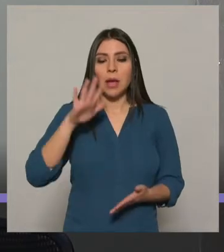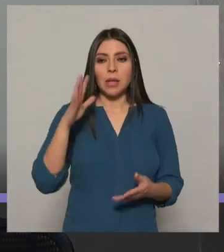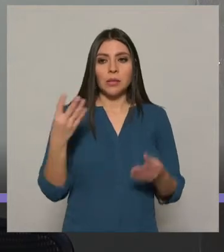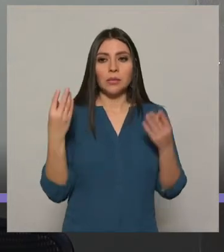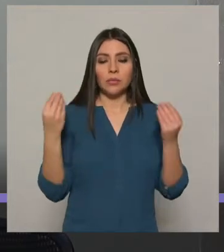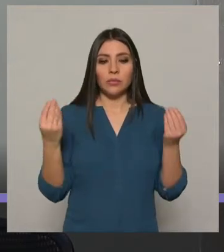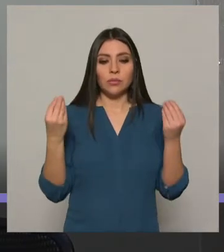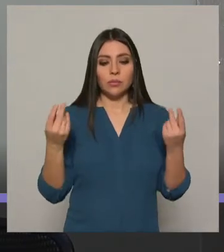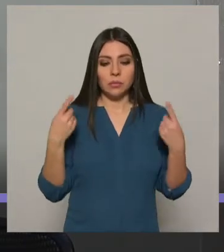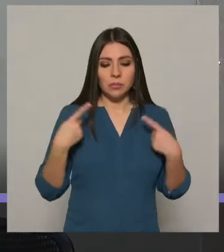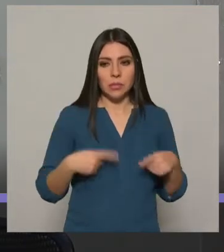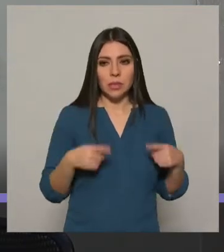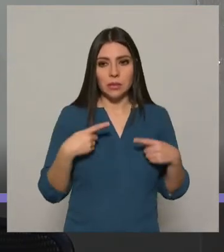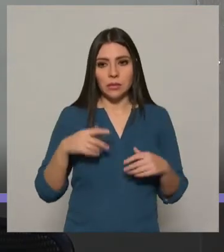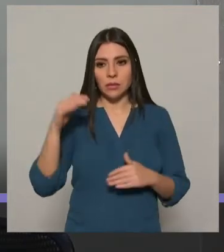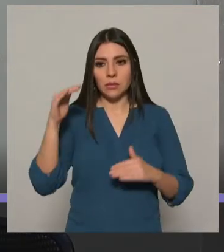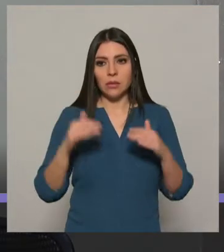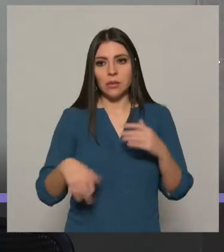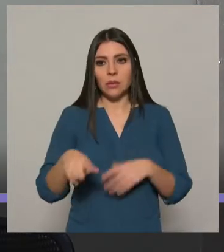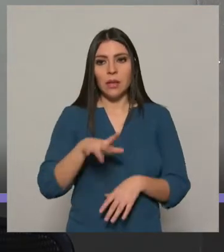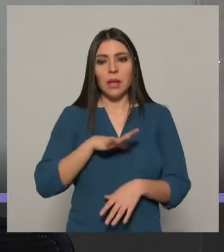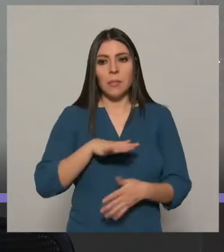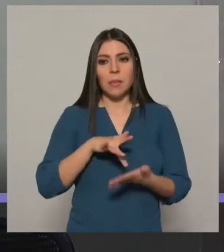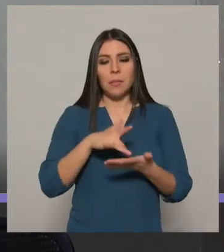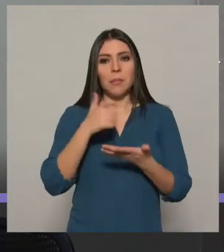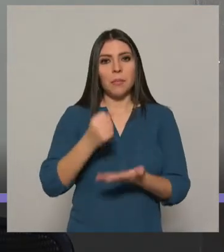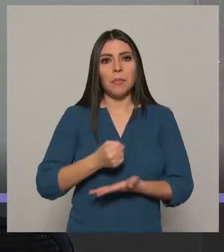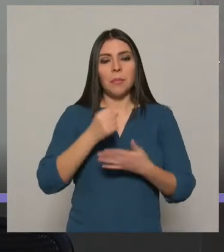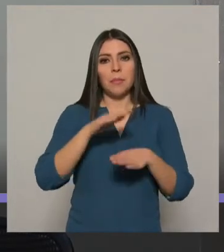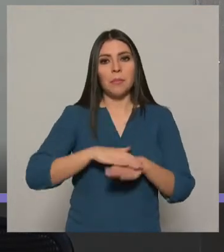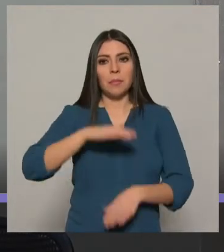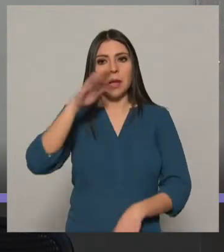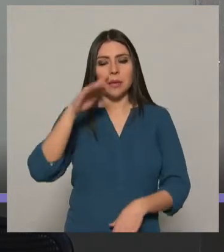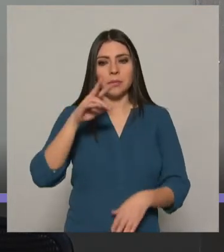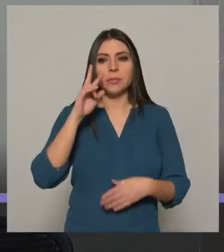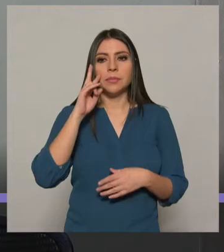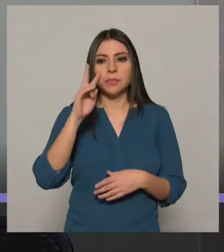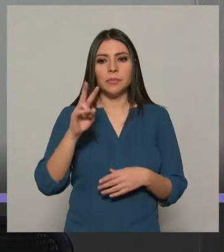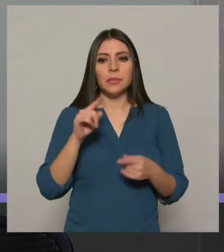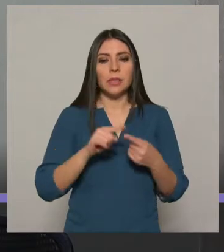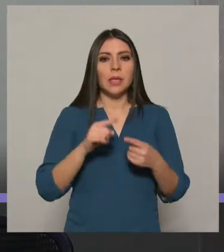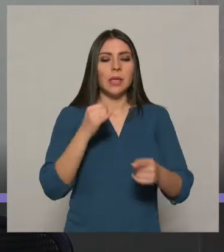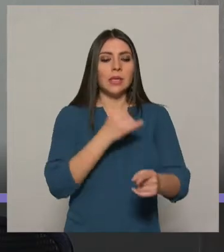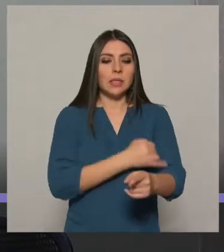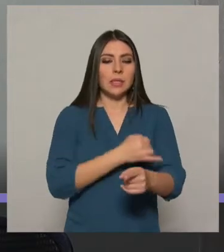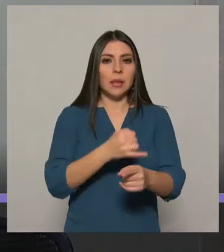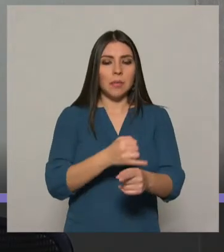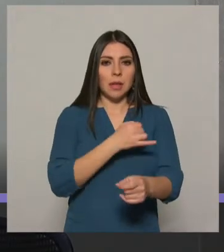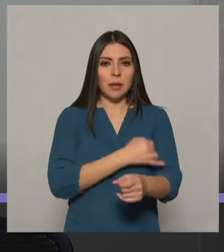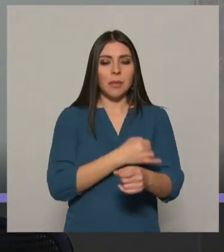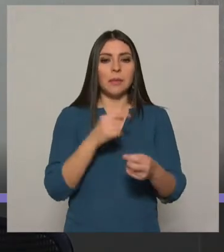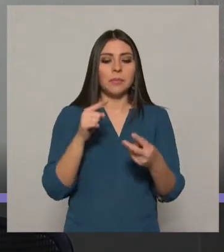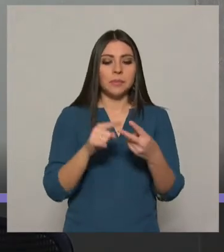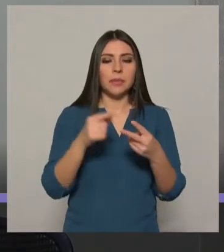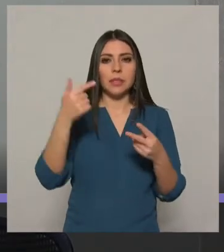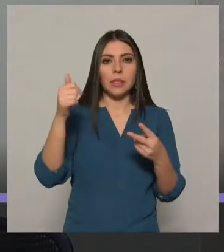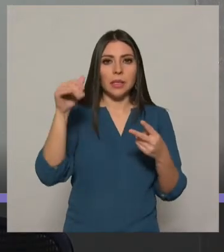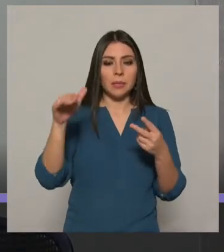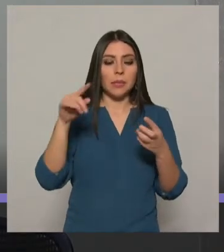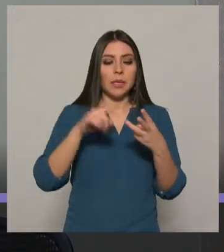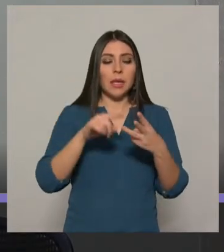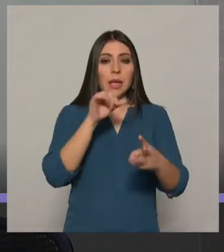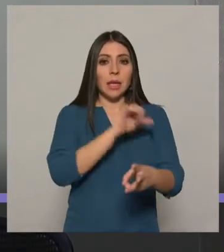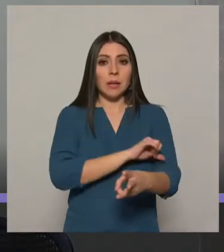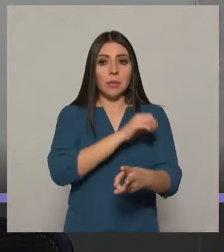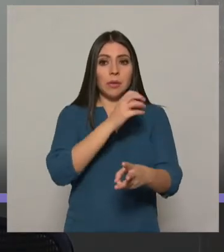población en desventaja, tienen mayor recurso. Eso es importantísimo de mencionar. Te diría, Iztapalapa, Gustavo Madero, Álvaro Obregón